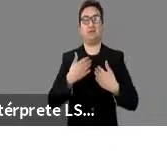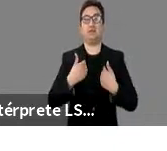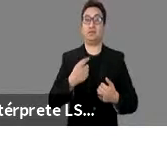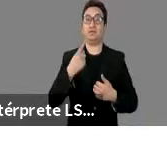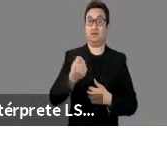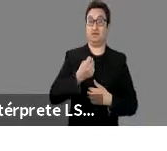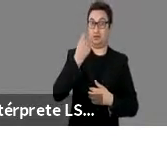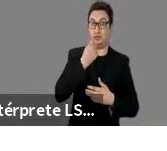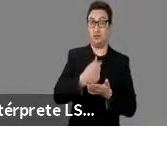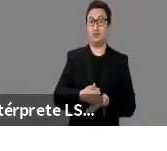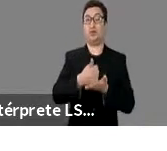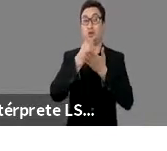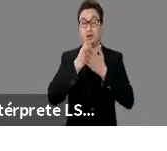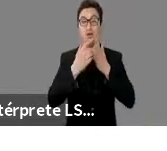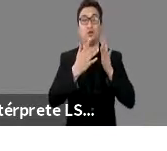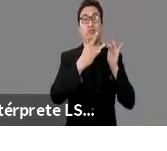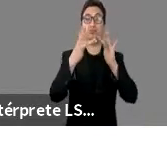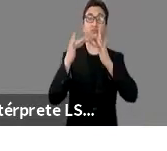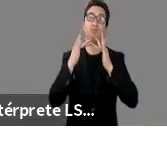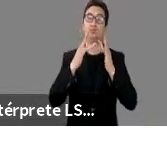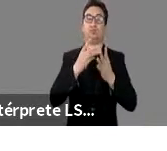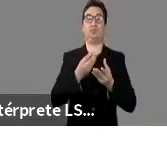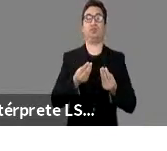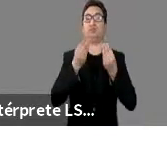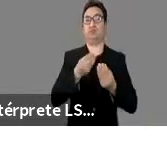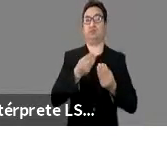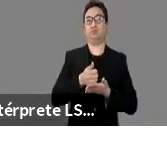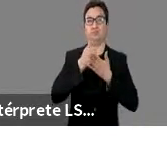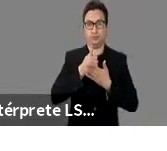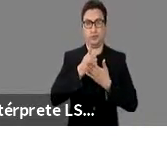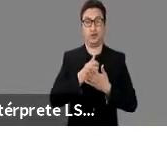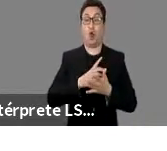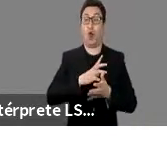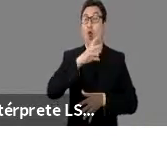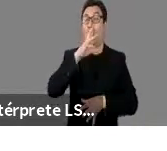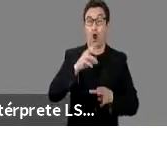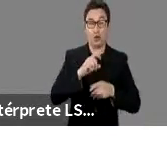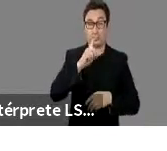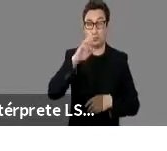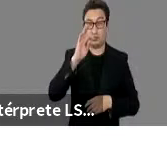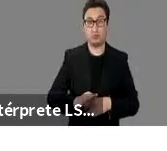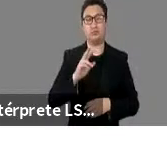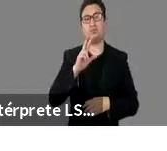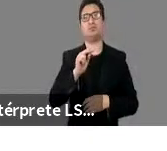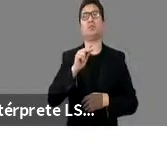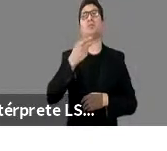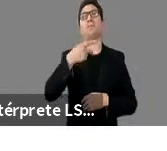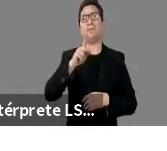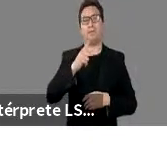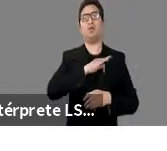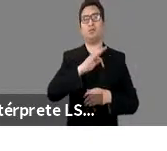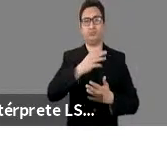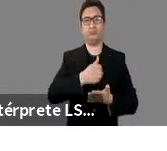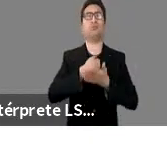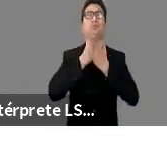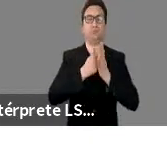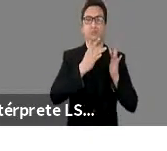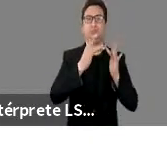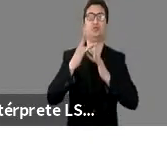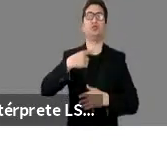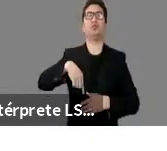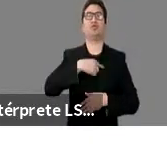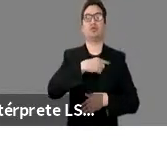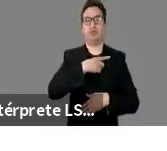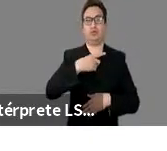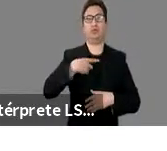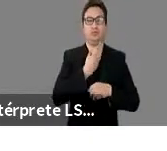herramientas digitales nos van a ayudar, no son el auxilio total. Aún así, con estas herramientas debemos de continuar haciendo